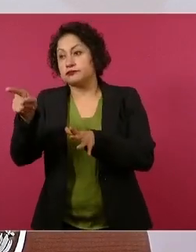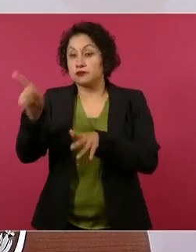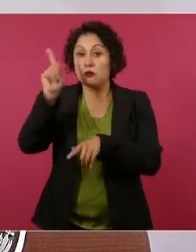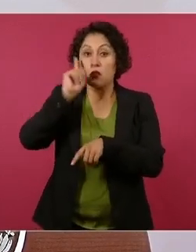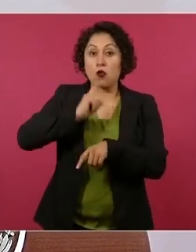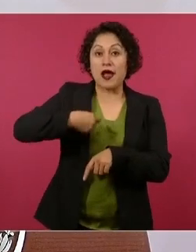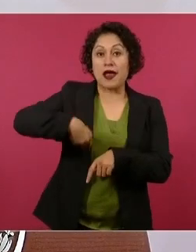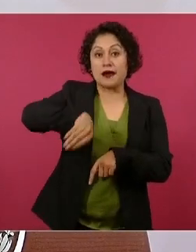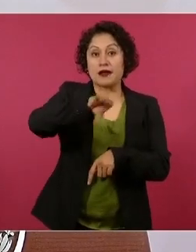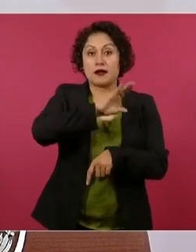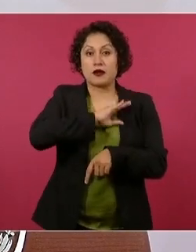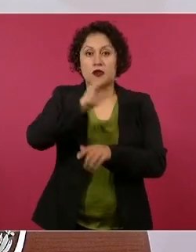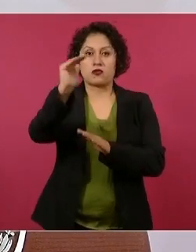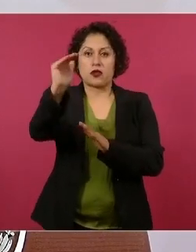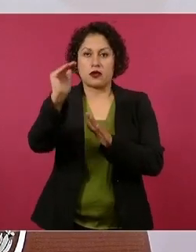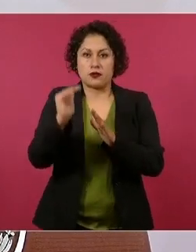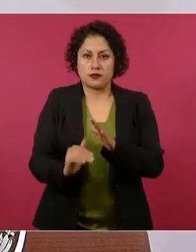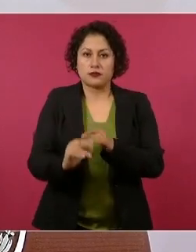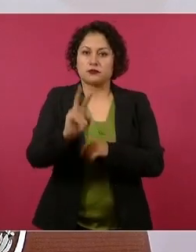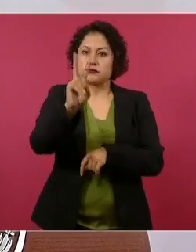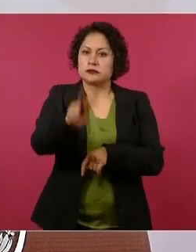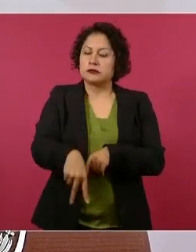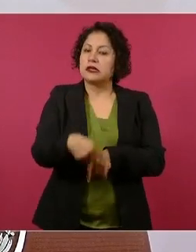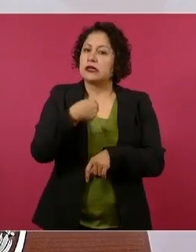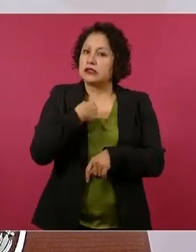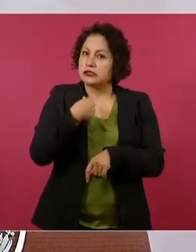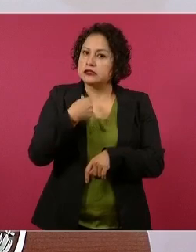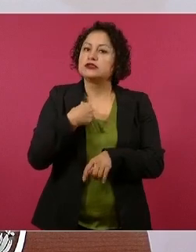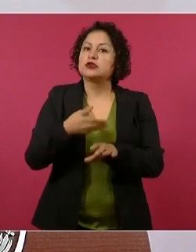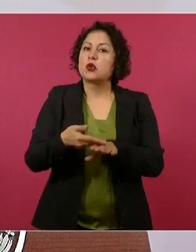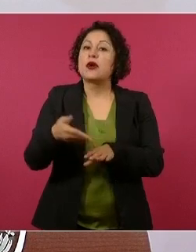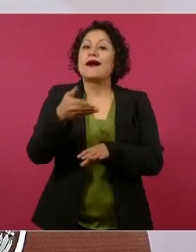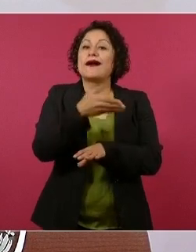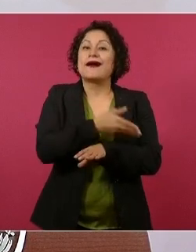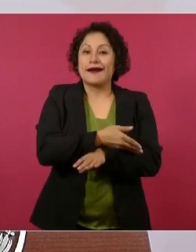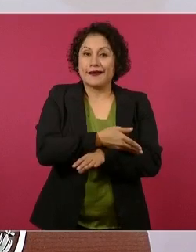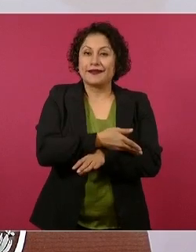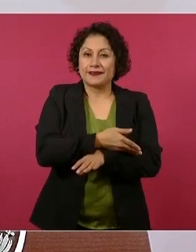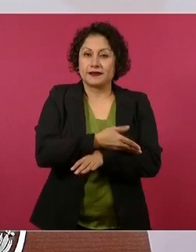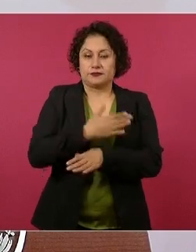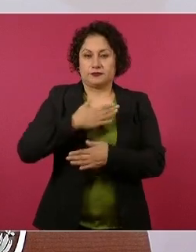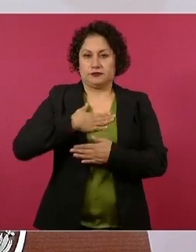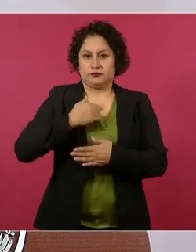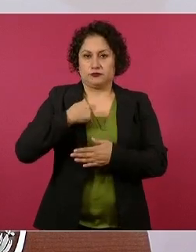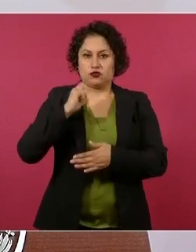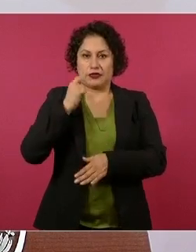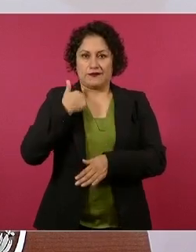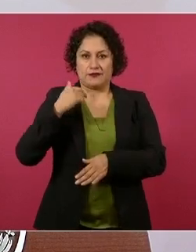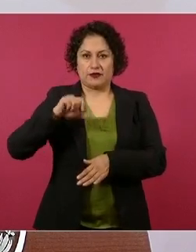A mí me tocó agarrarlo arriba porque venía de este señor.